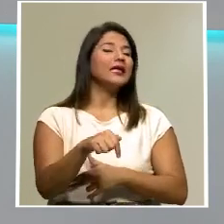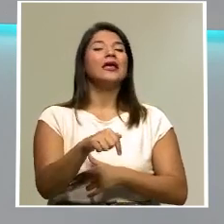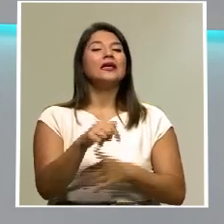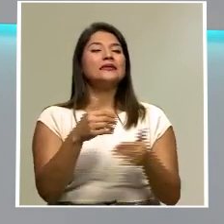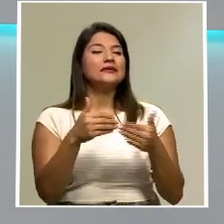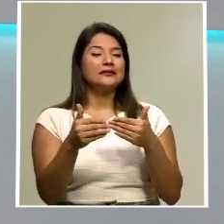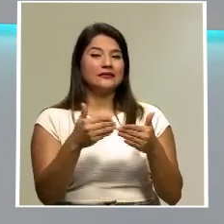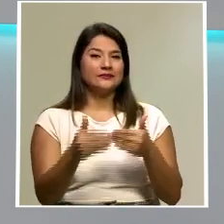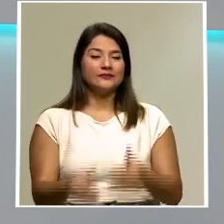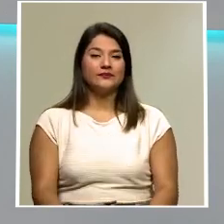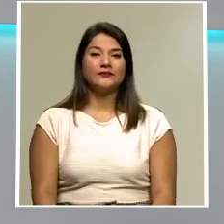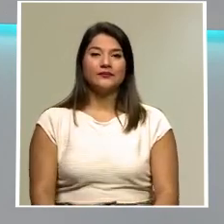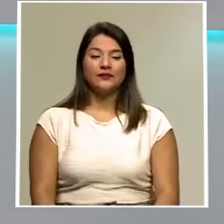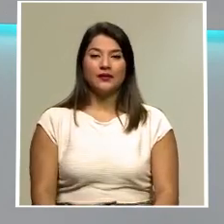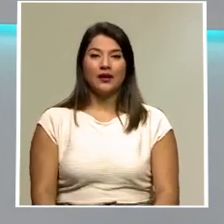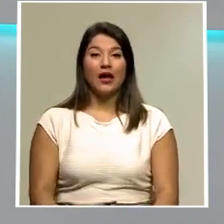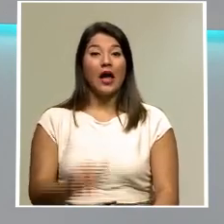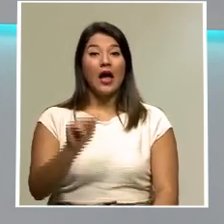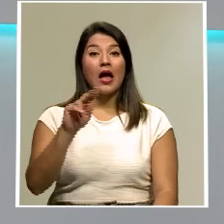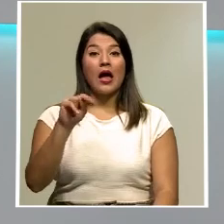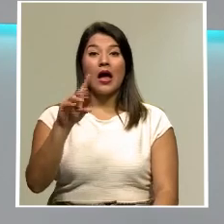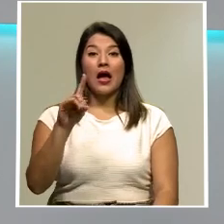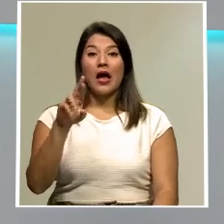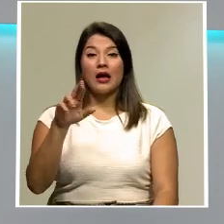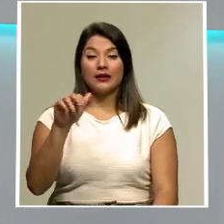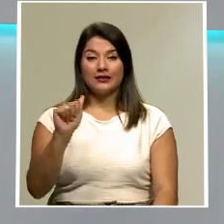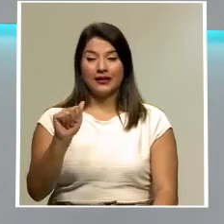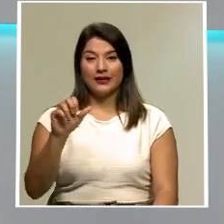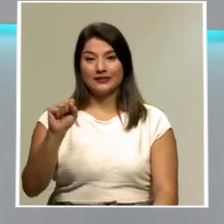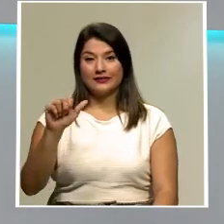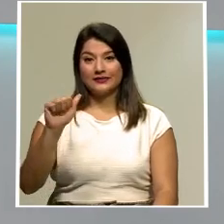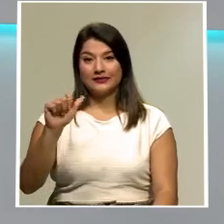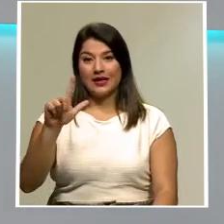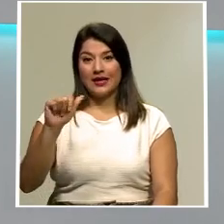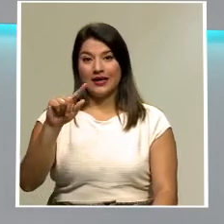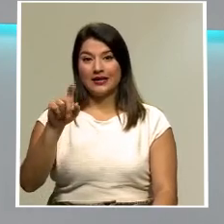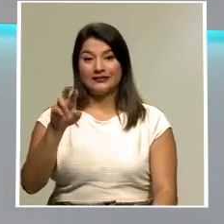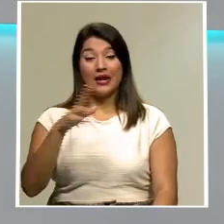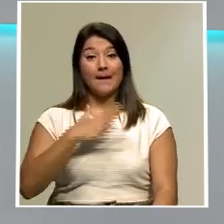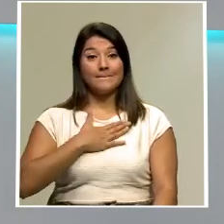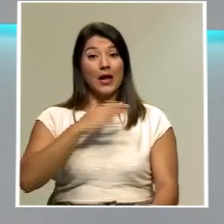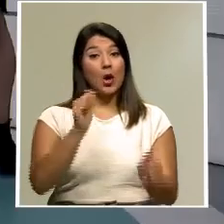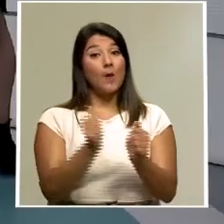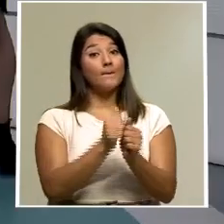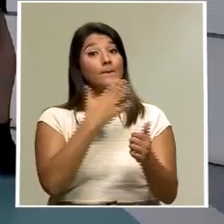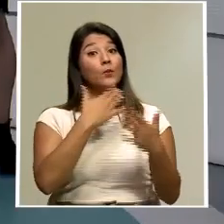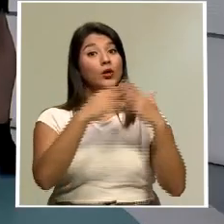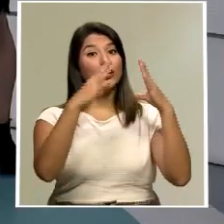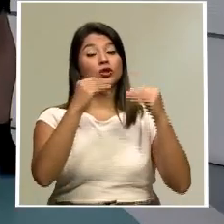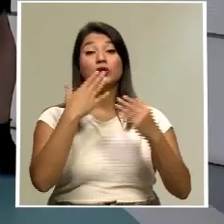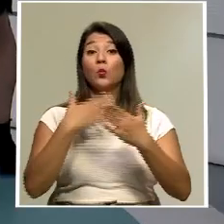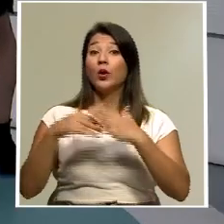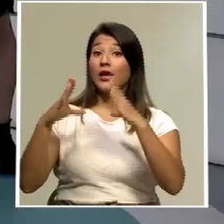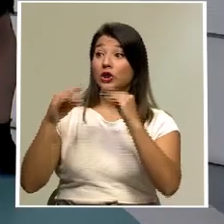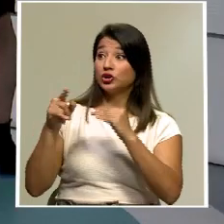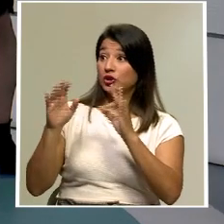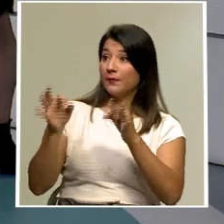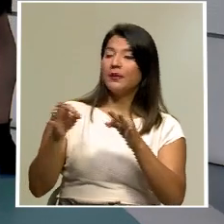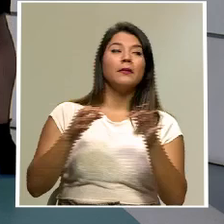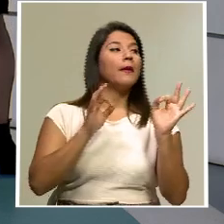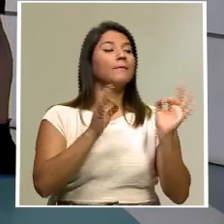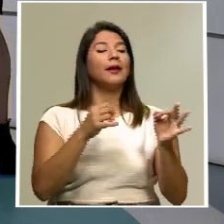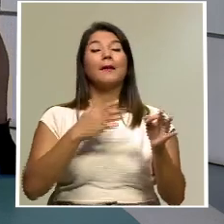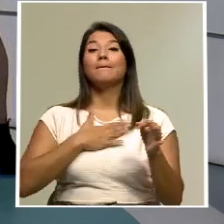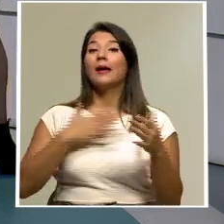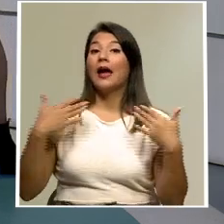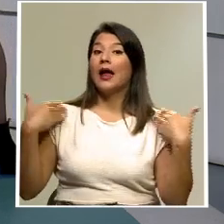unos minutos. Andrea Salazar me acompaña aquí en el set. Buenas noches, Andrea. Hola, ¿qué tal? Buenas noches, don Ernesto, ¿cómo está? Súper bien. Me